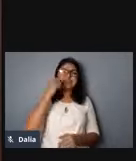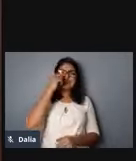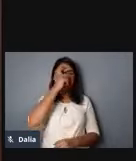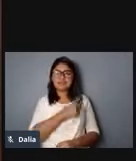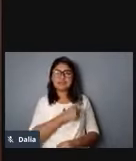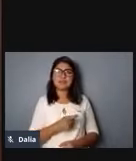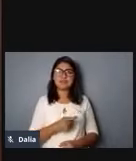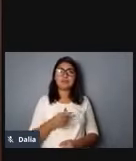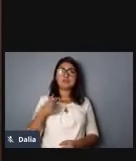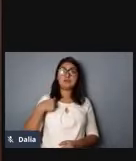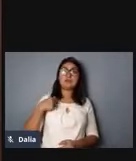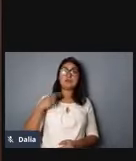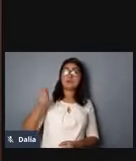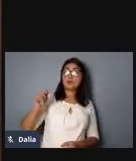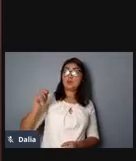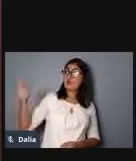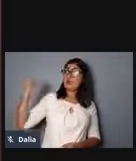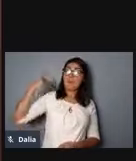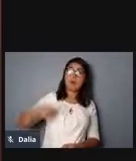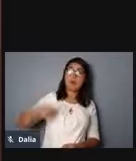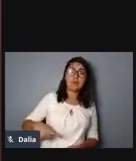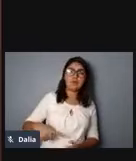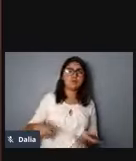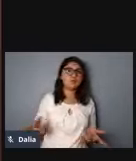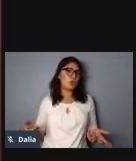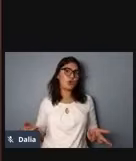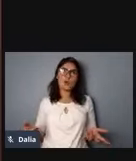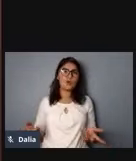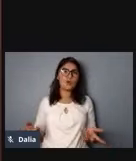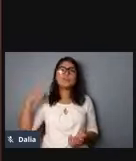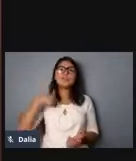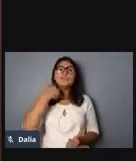nadie, sino porque quiero ser responsable conmigo.